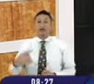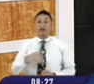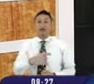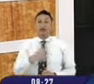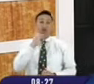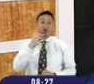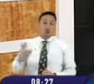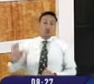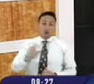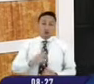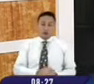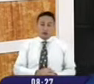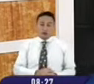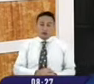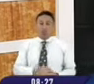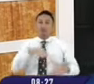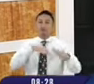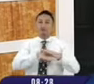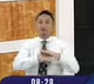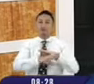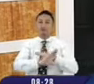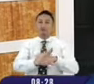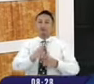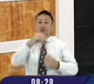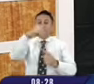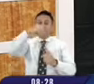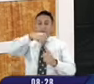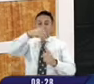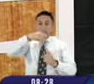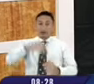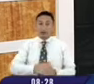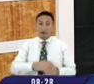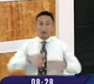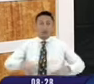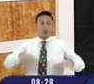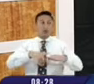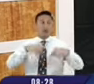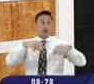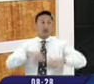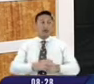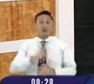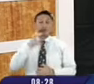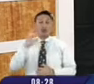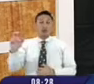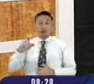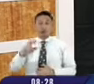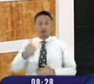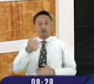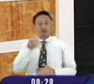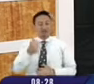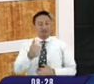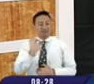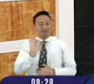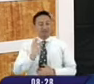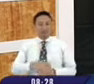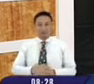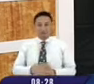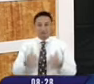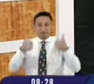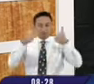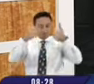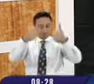Esta entrada que se tiene a la ciudad a mitad del mundo, zonas en las cuales el turismo debe estar muy bien atendido. Así que pulgarcito